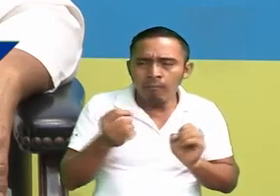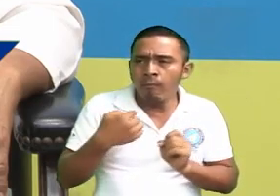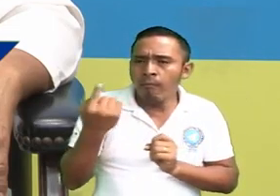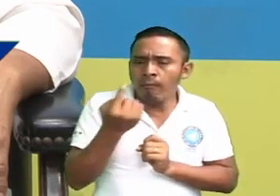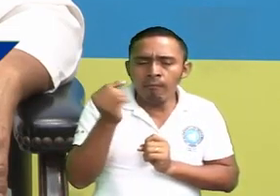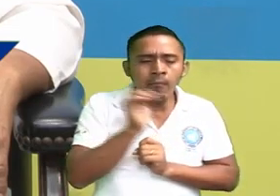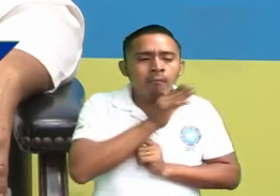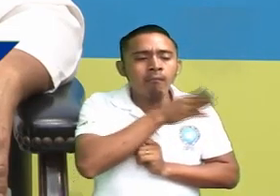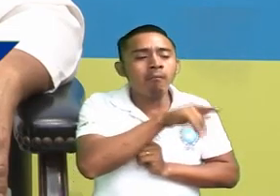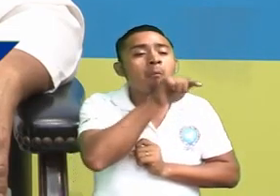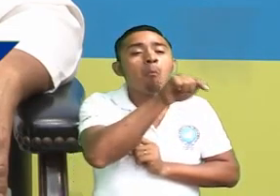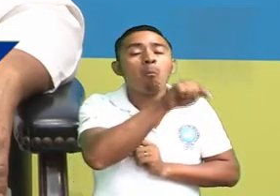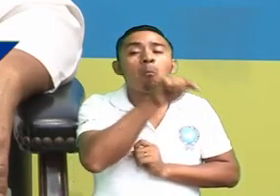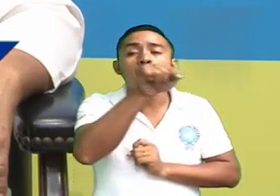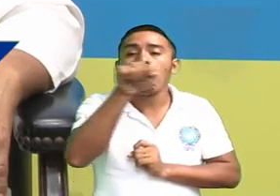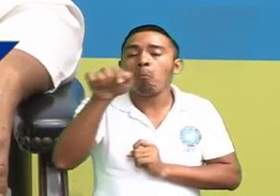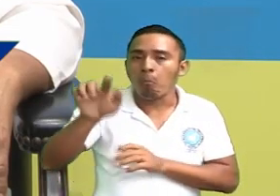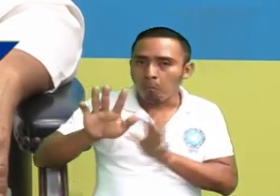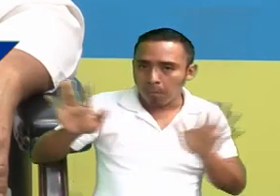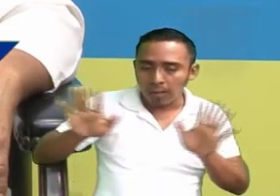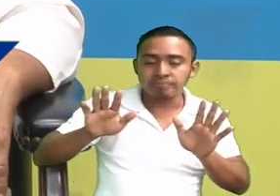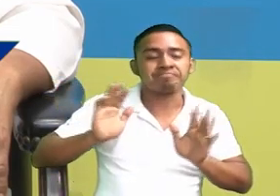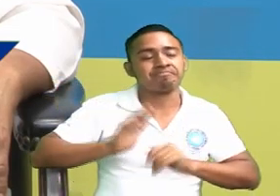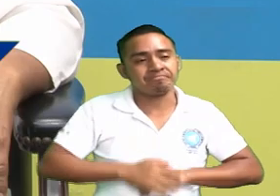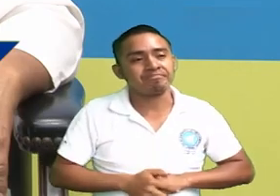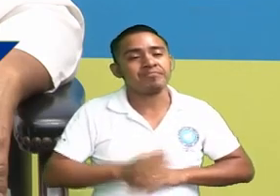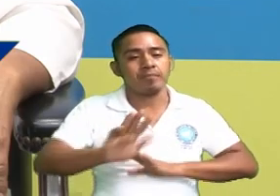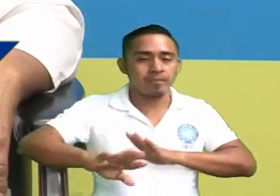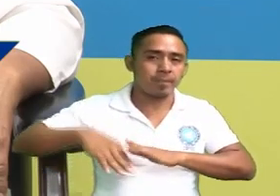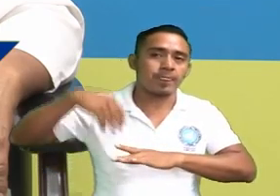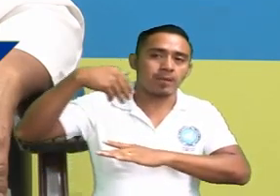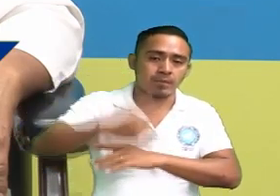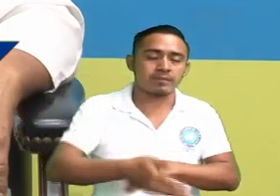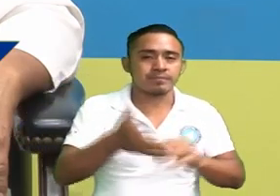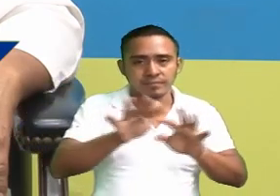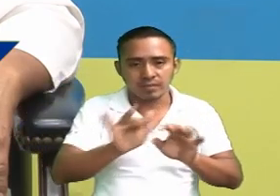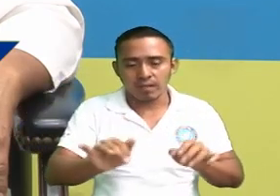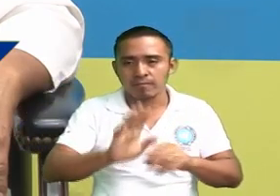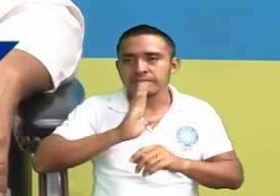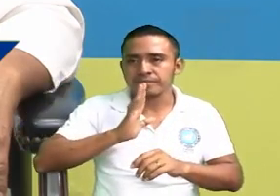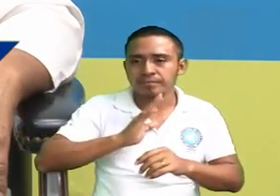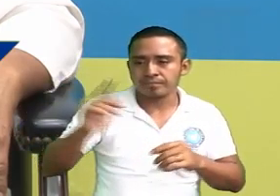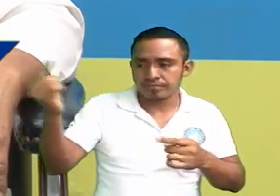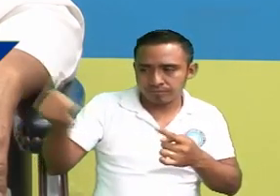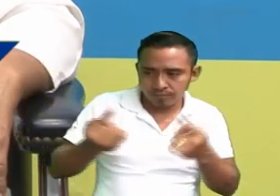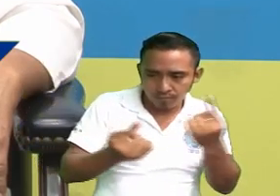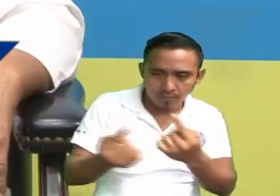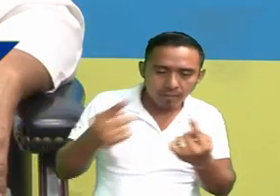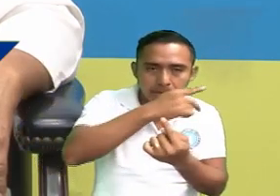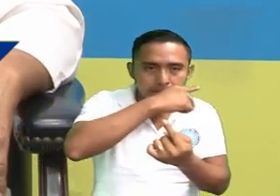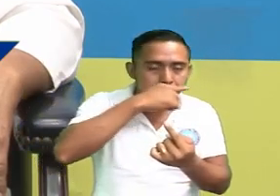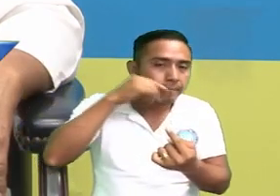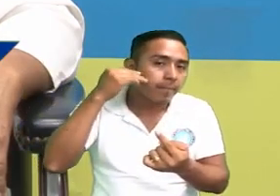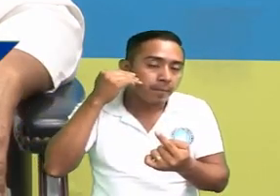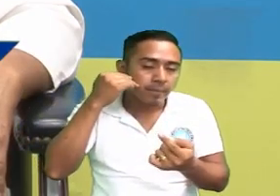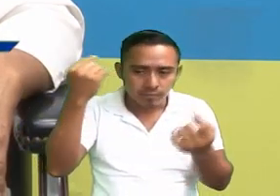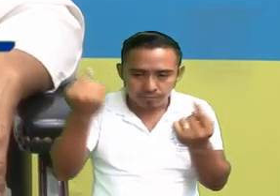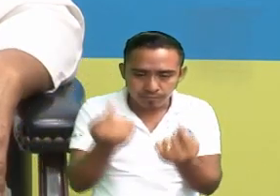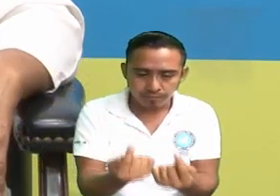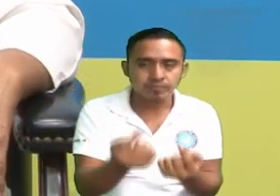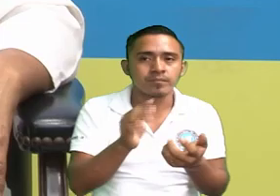posteriormente a pediatría. Trabajamos con pediatría de la mano para que ellos nos refieran a los pacientes cuando los